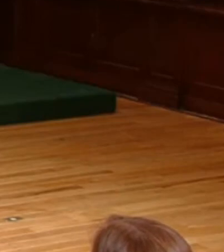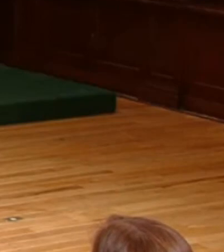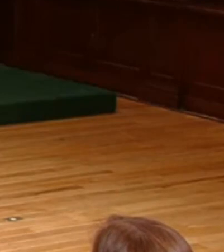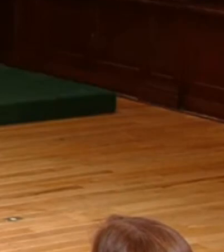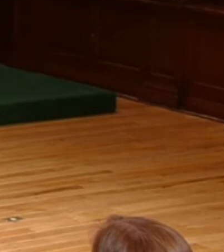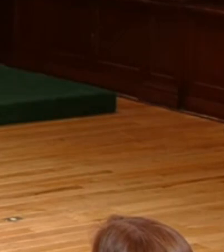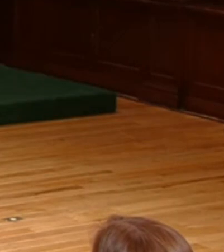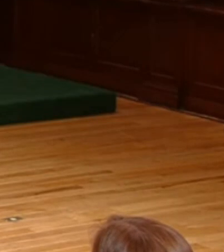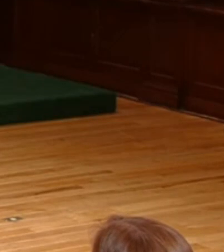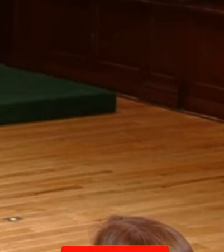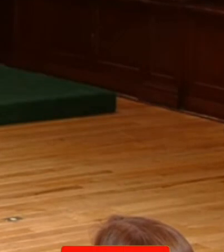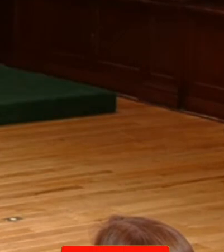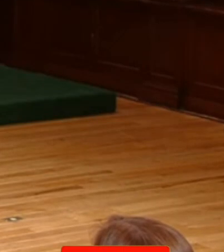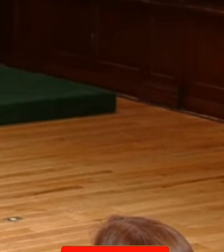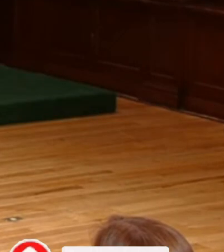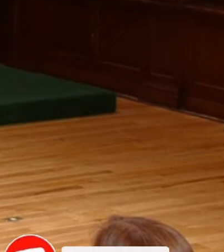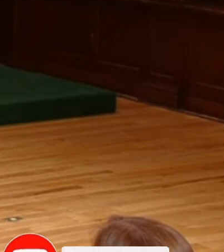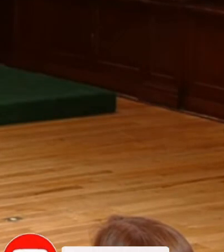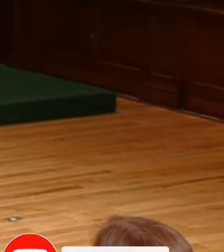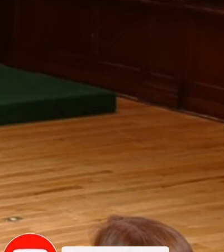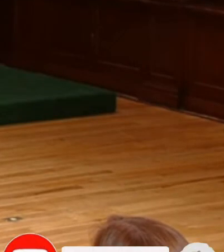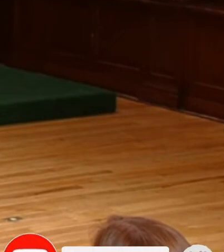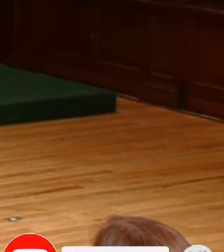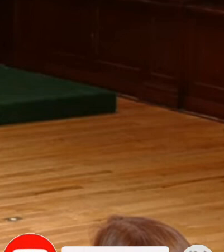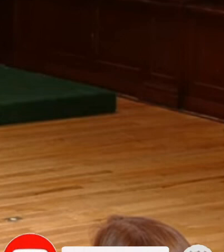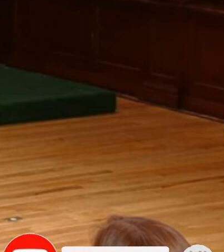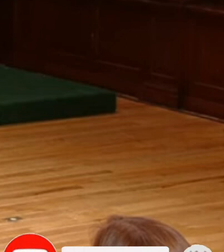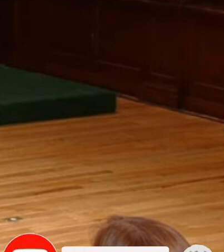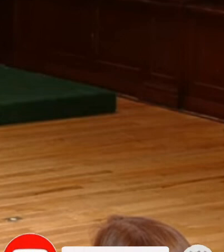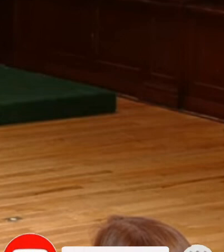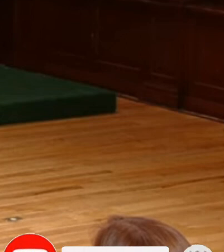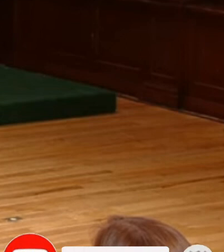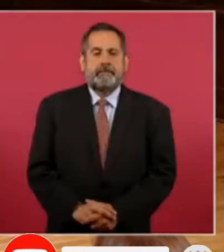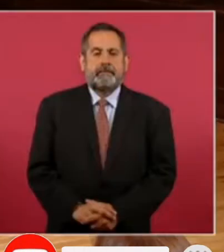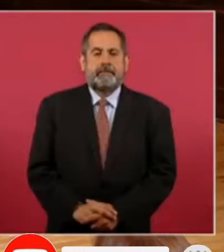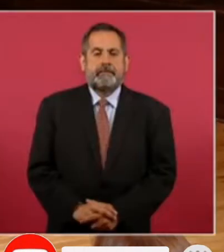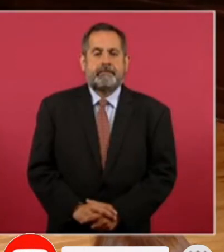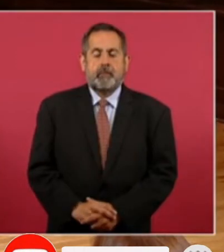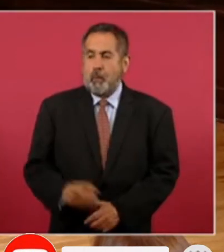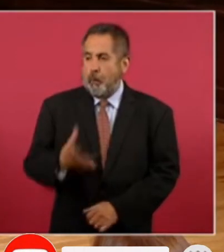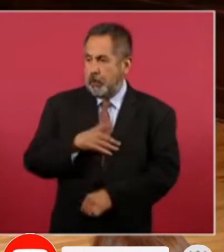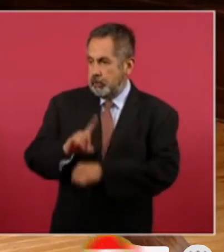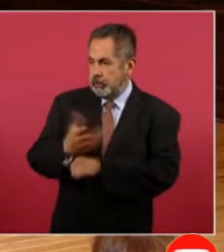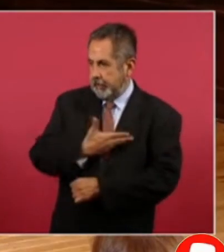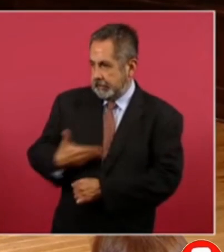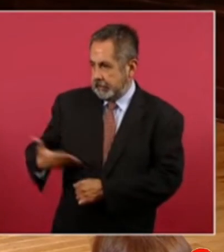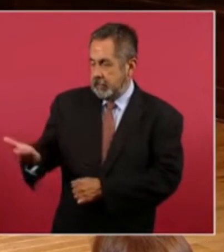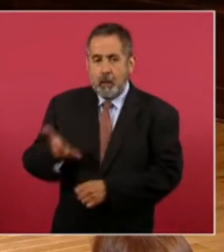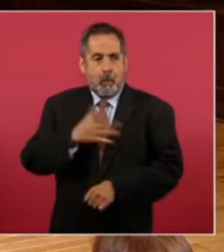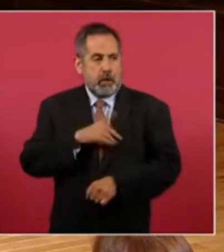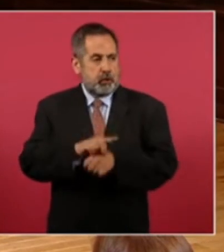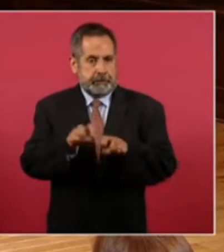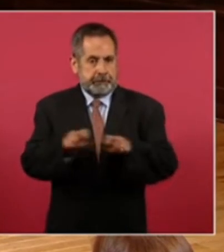Buenos días, señor presidente. Buenos días, miembros del gabinete, miembros de la comunidad SAT